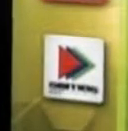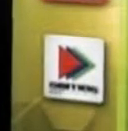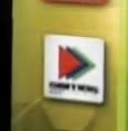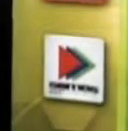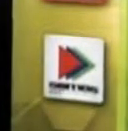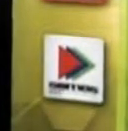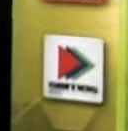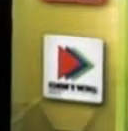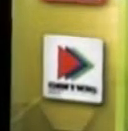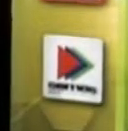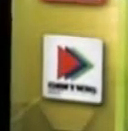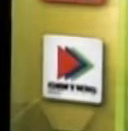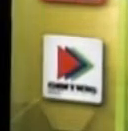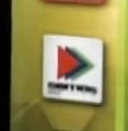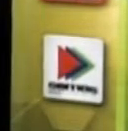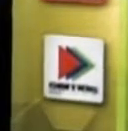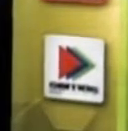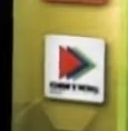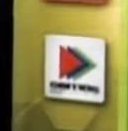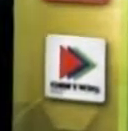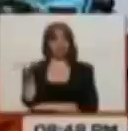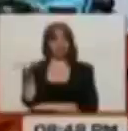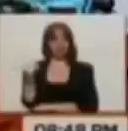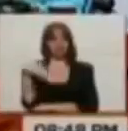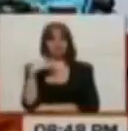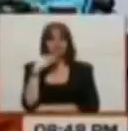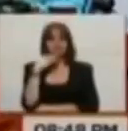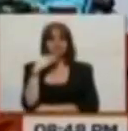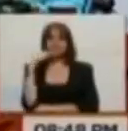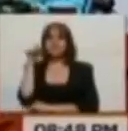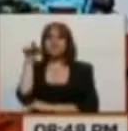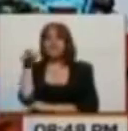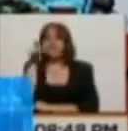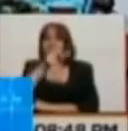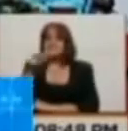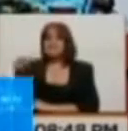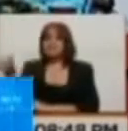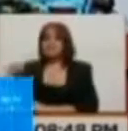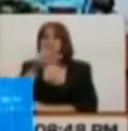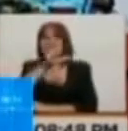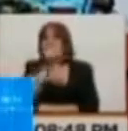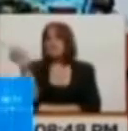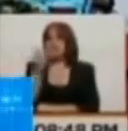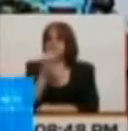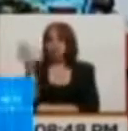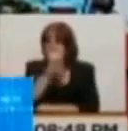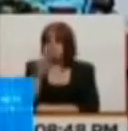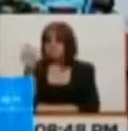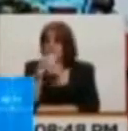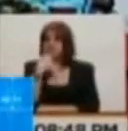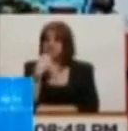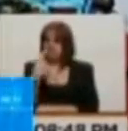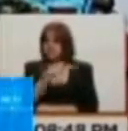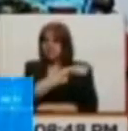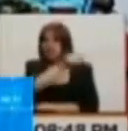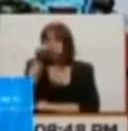optar a cargo de elección popular. Esa gente hace 3 meses le decían a